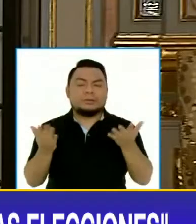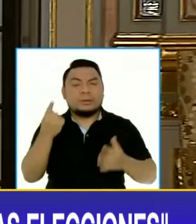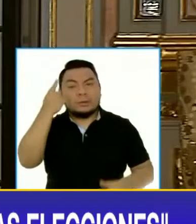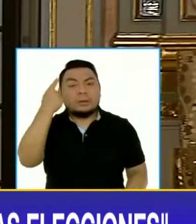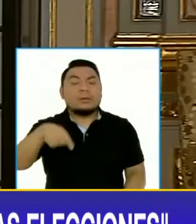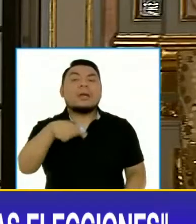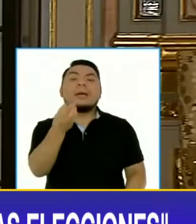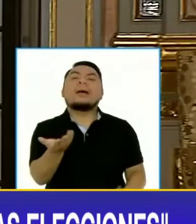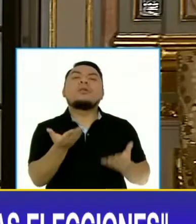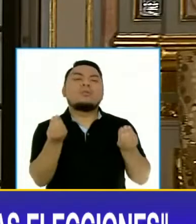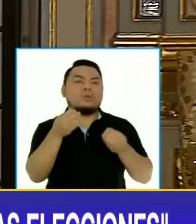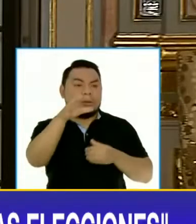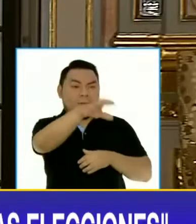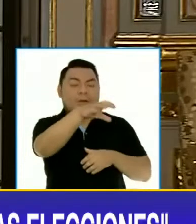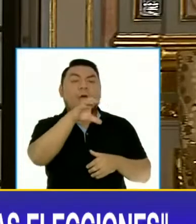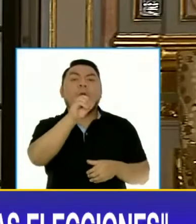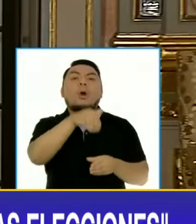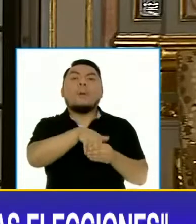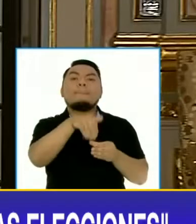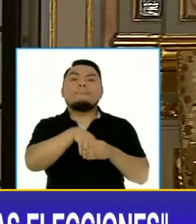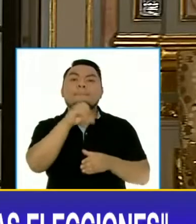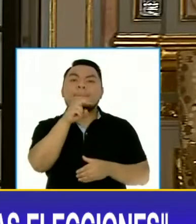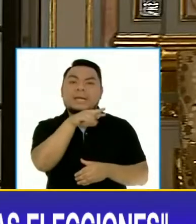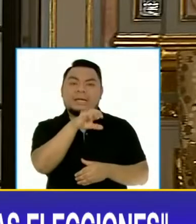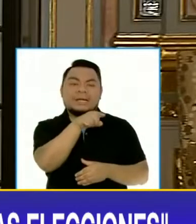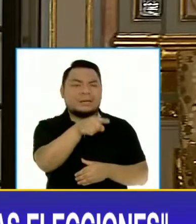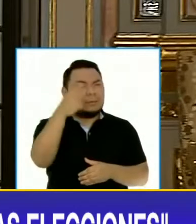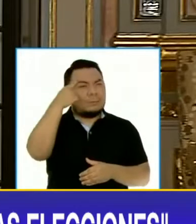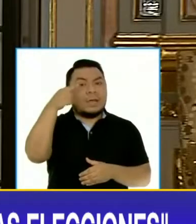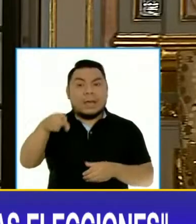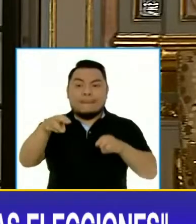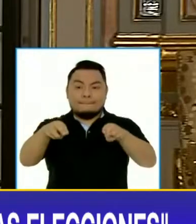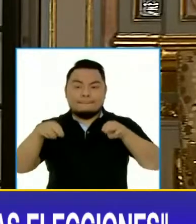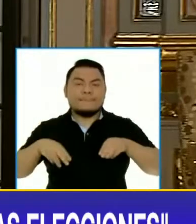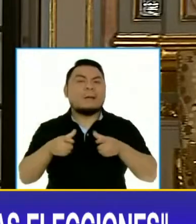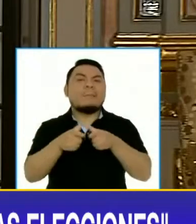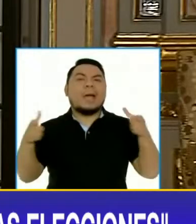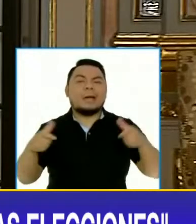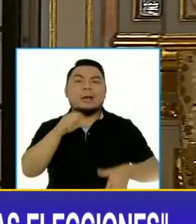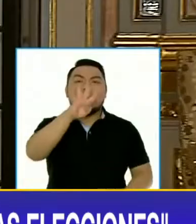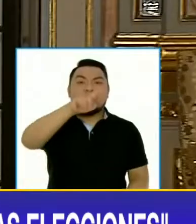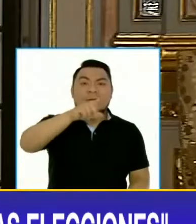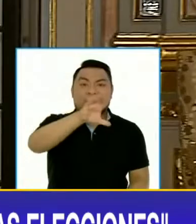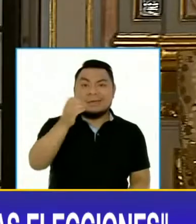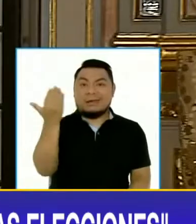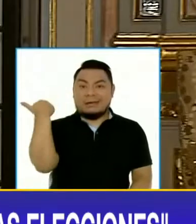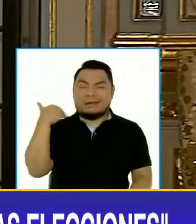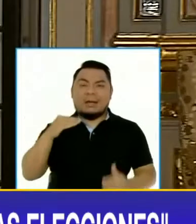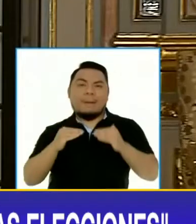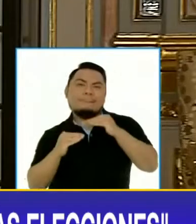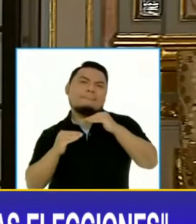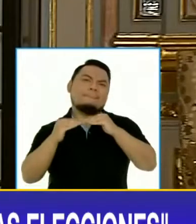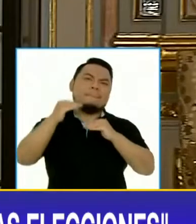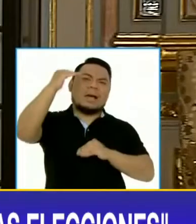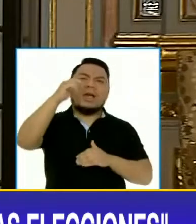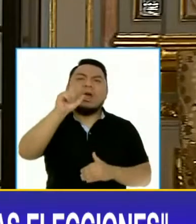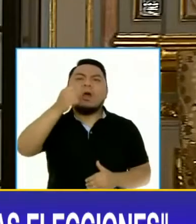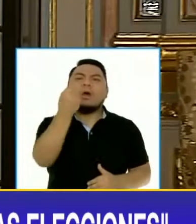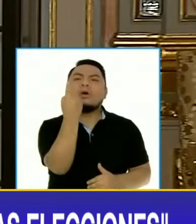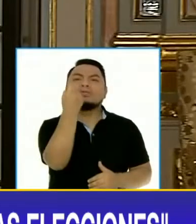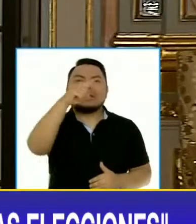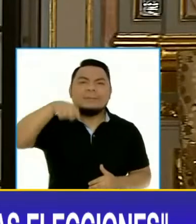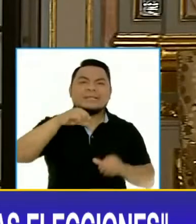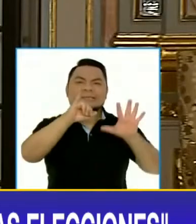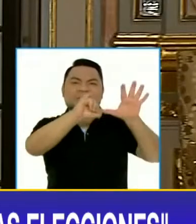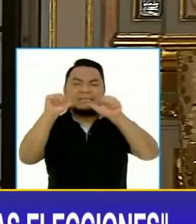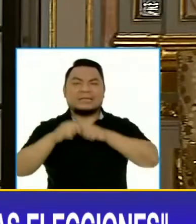de votación designado por la OMPE ha aumentado de 4.500 a más de 11.600,